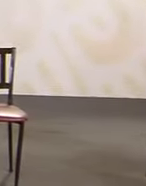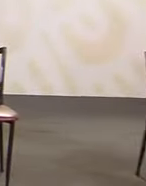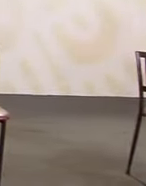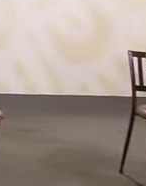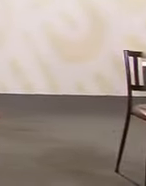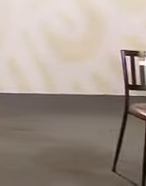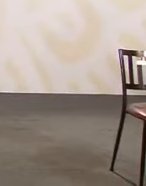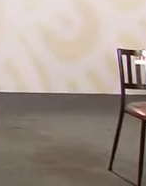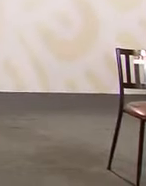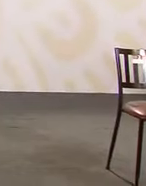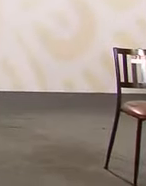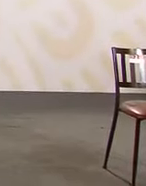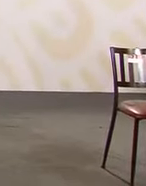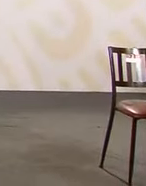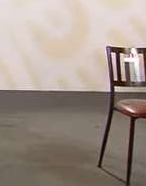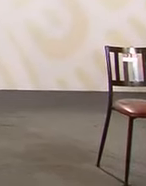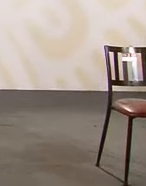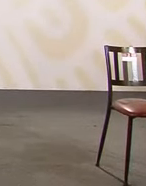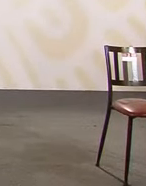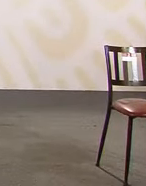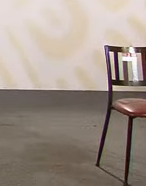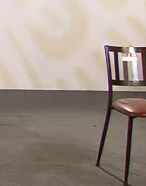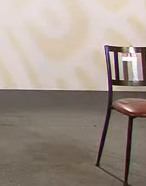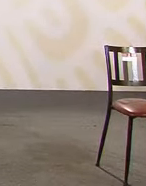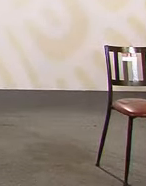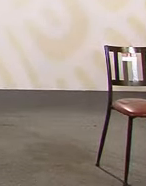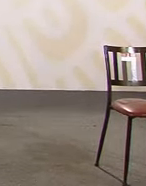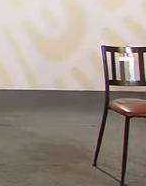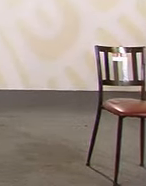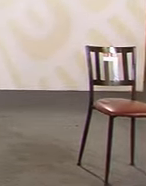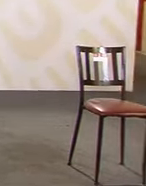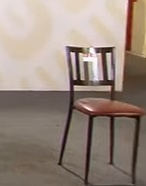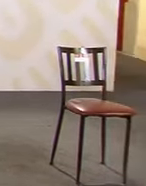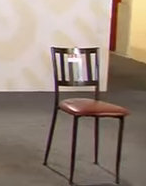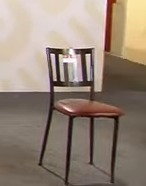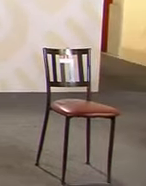Pero de las sanciones del INE que le impuso a los funcionarios.